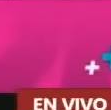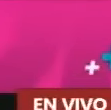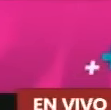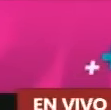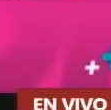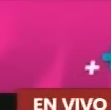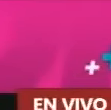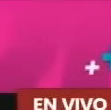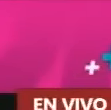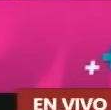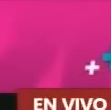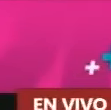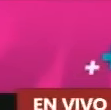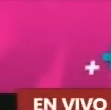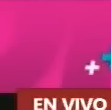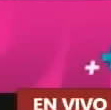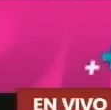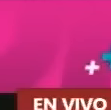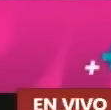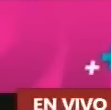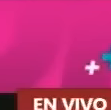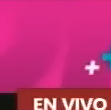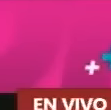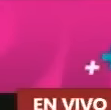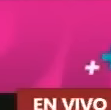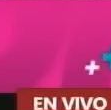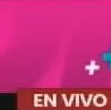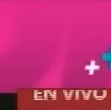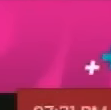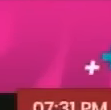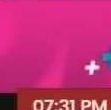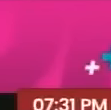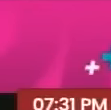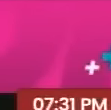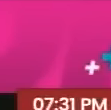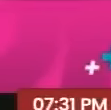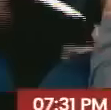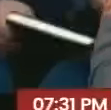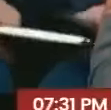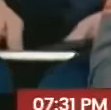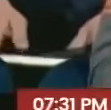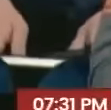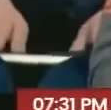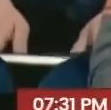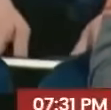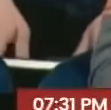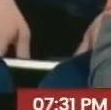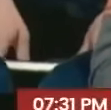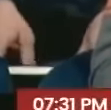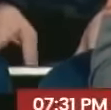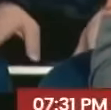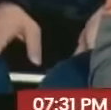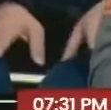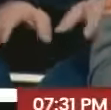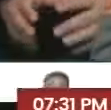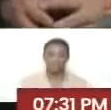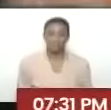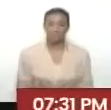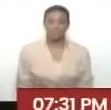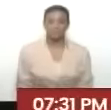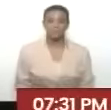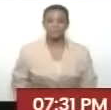un video. Silvia la había mostrado un video en su canal de WeChat. No, de WhatsApp. WhatsApp, como dicen ustedes,